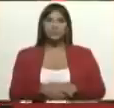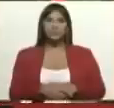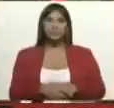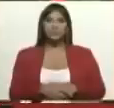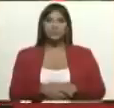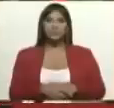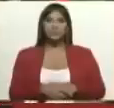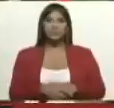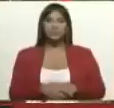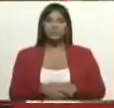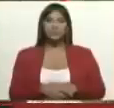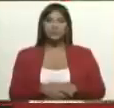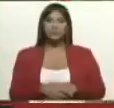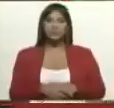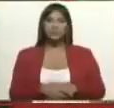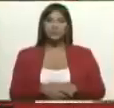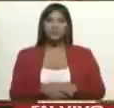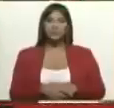que